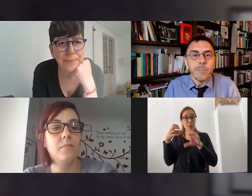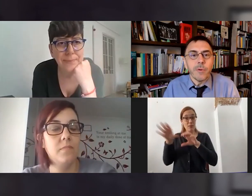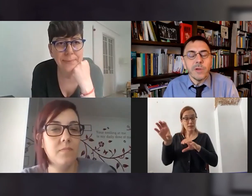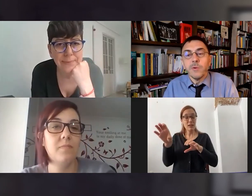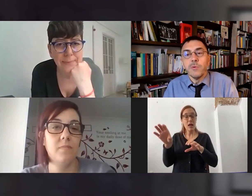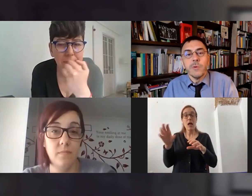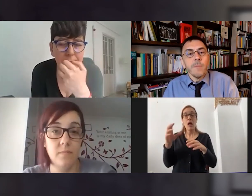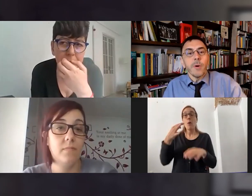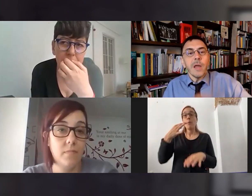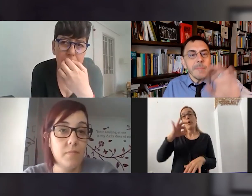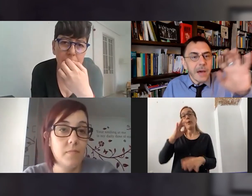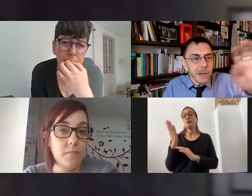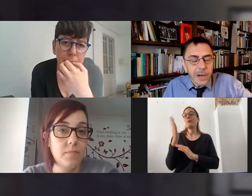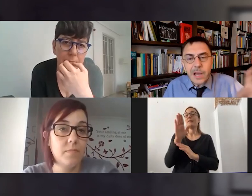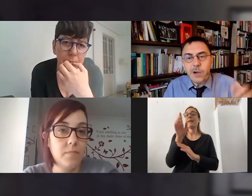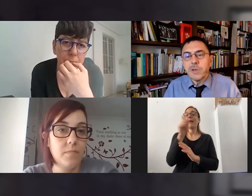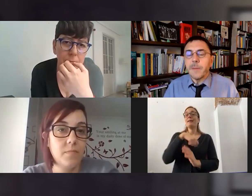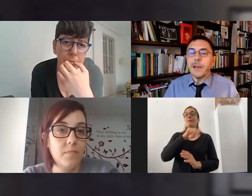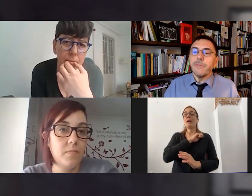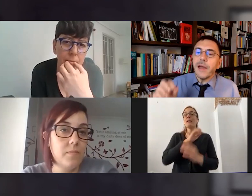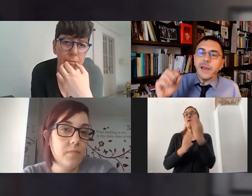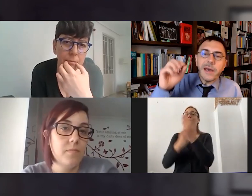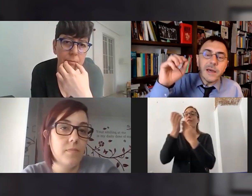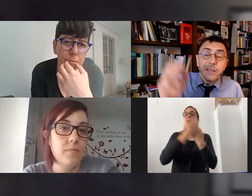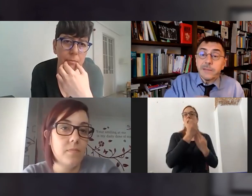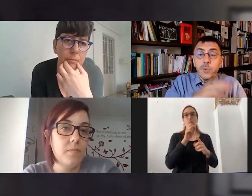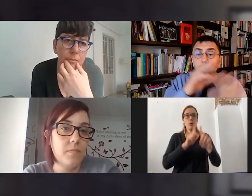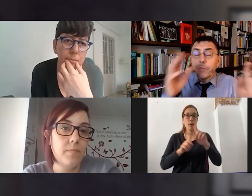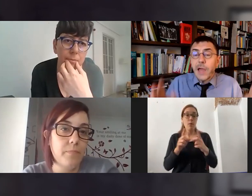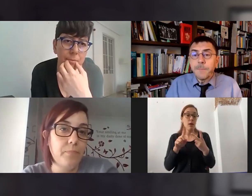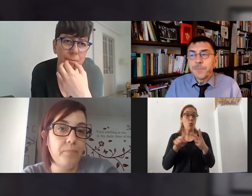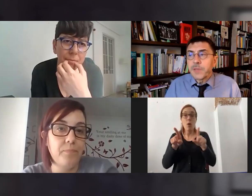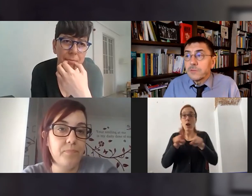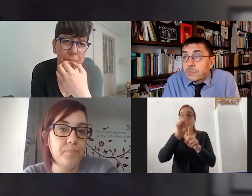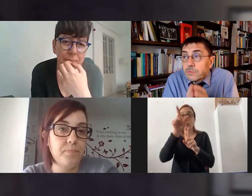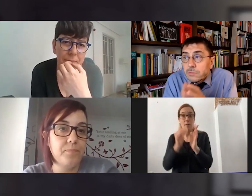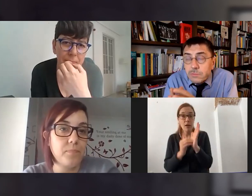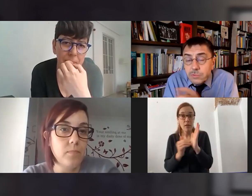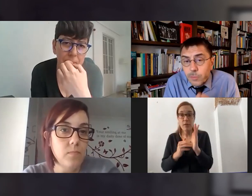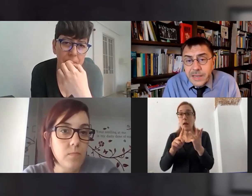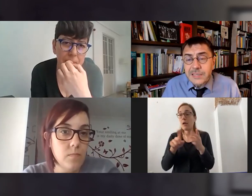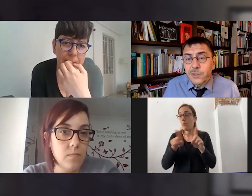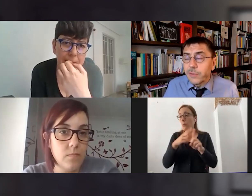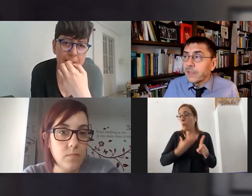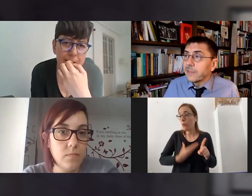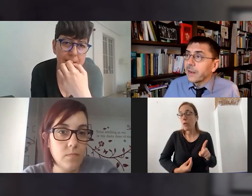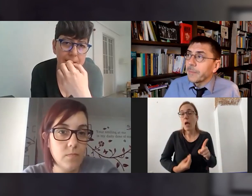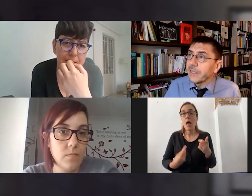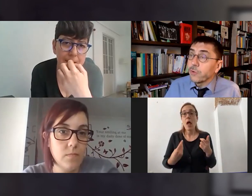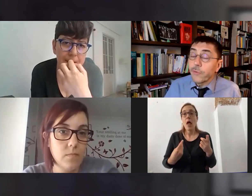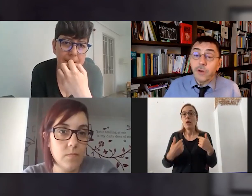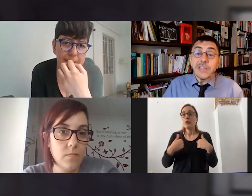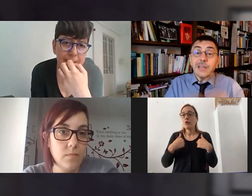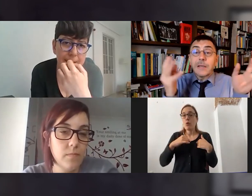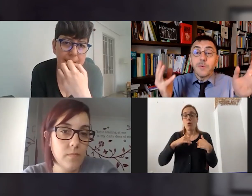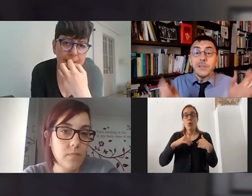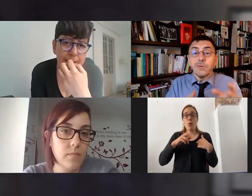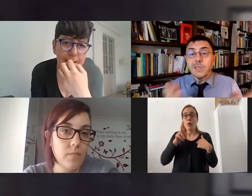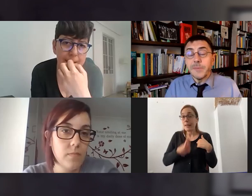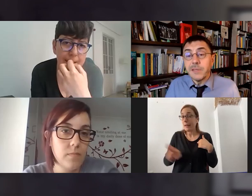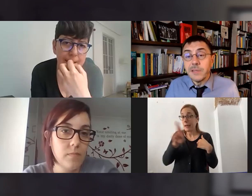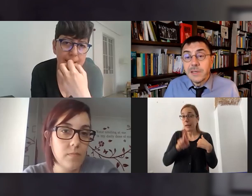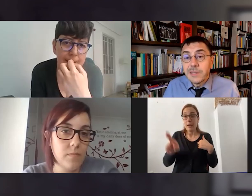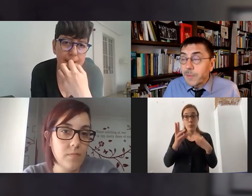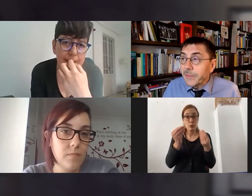convierte en un problema, igual en la Comunidad Valenciana, en Murcia. Yo no me canso de repetir que uno de los días más